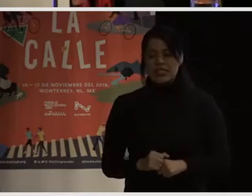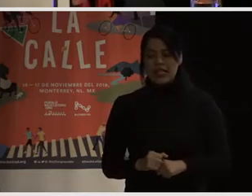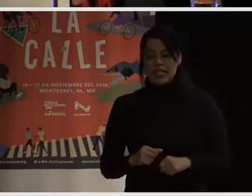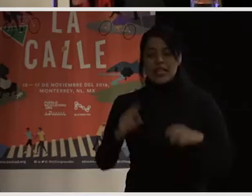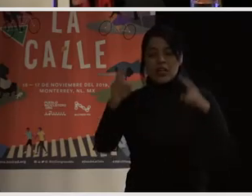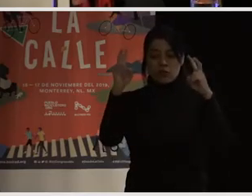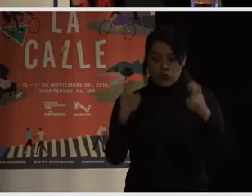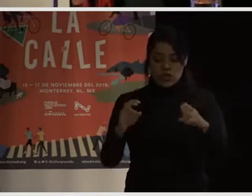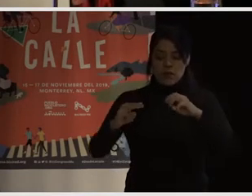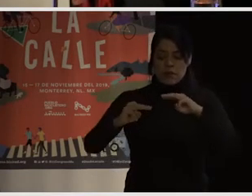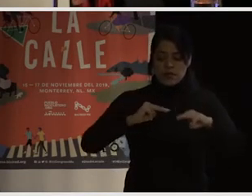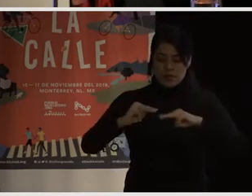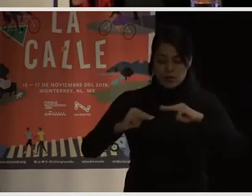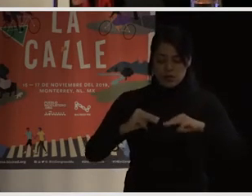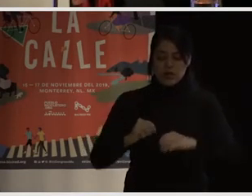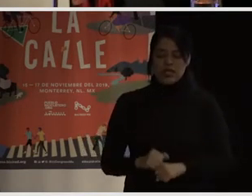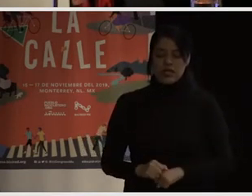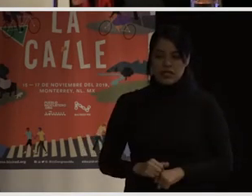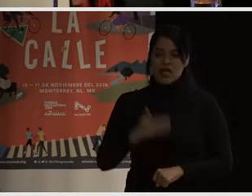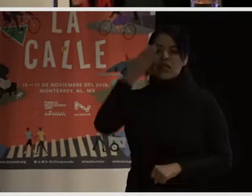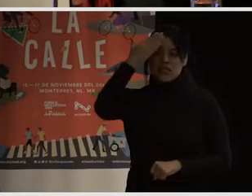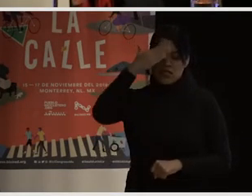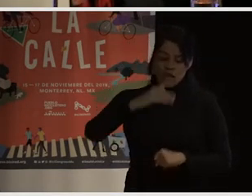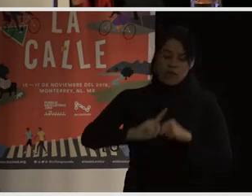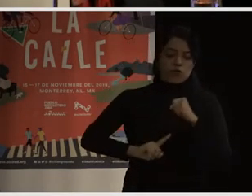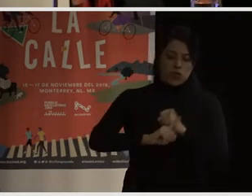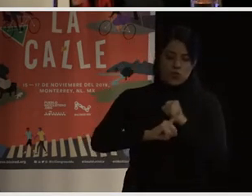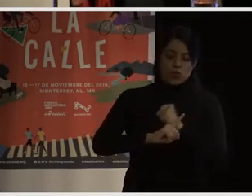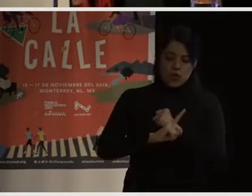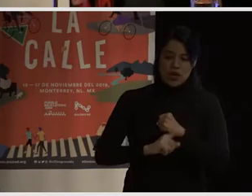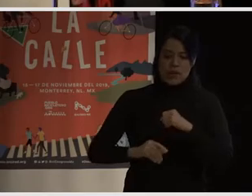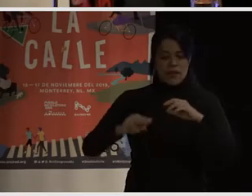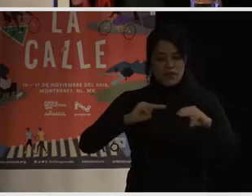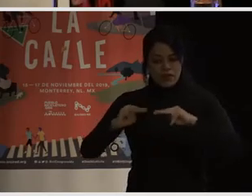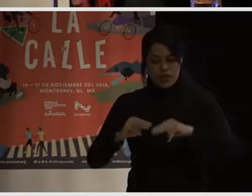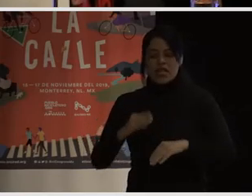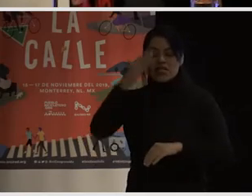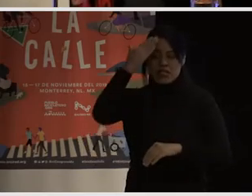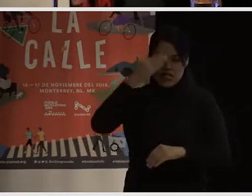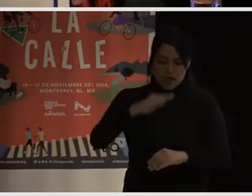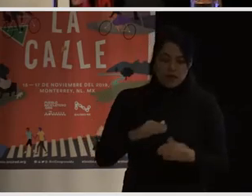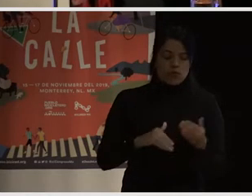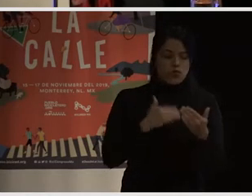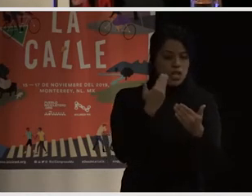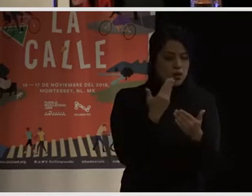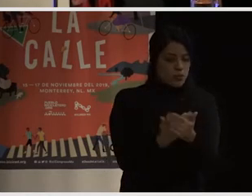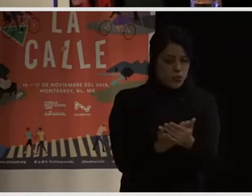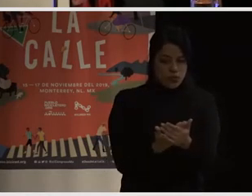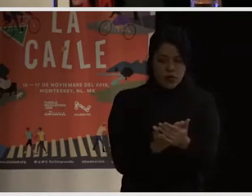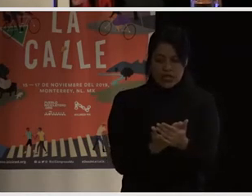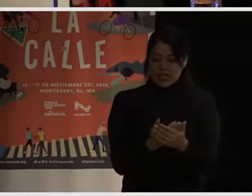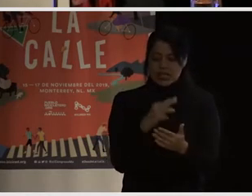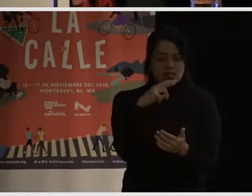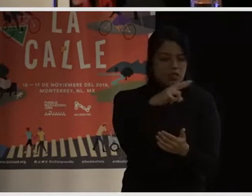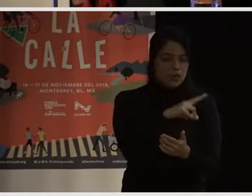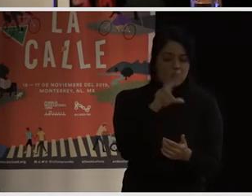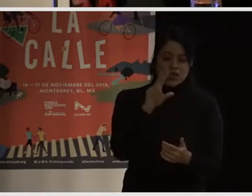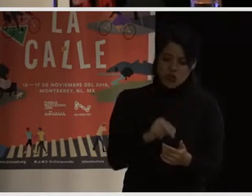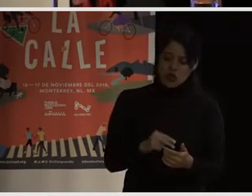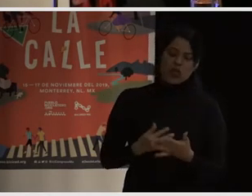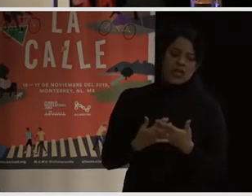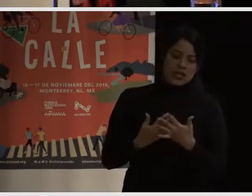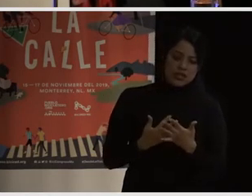movilidad sabemos que tenemos un problema de movilidad sabemos que los resultados y las propuestas no son inmediatos se